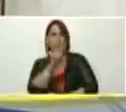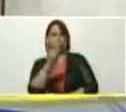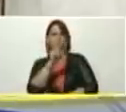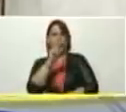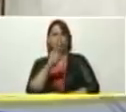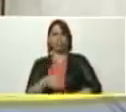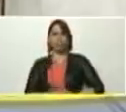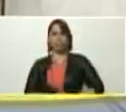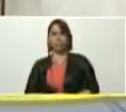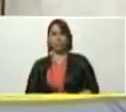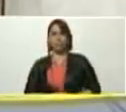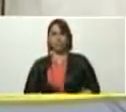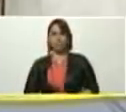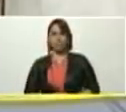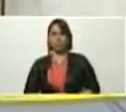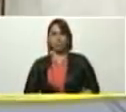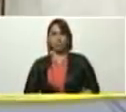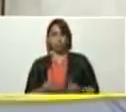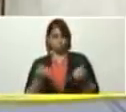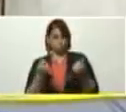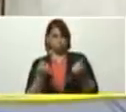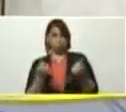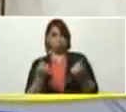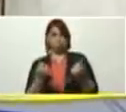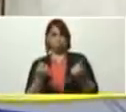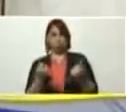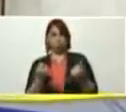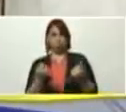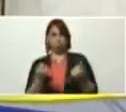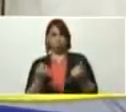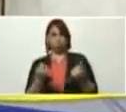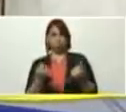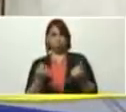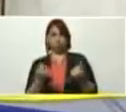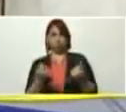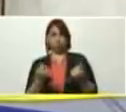productos, fortuna, capital, bien.